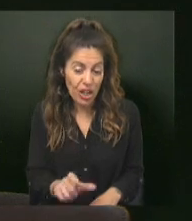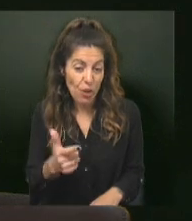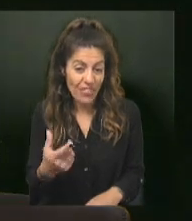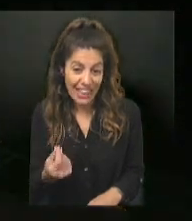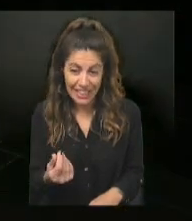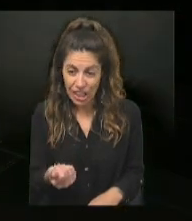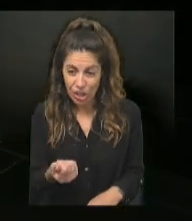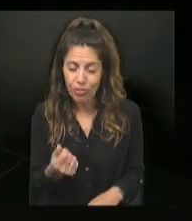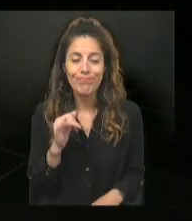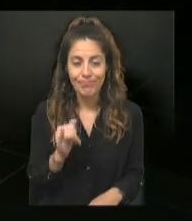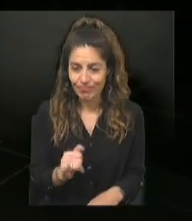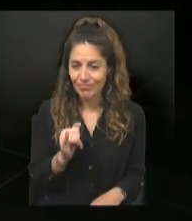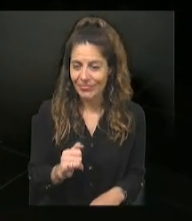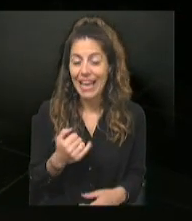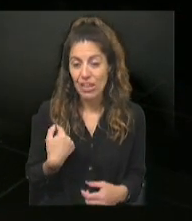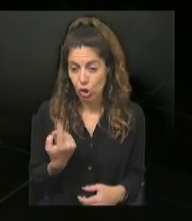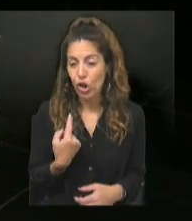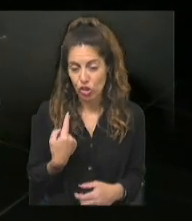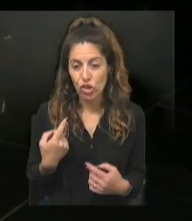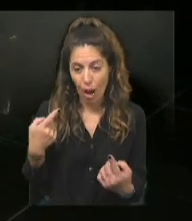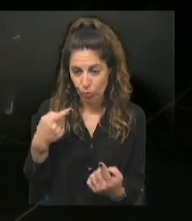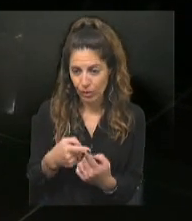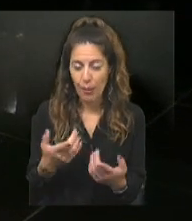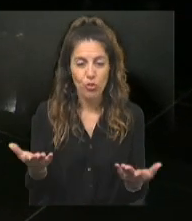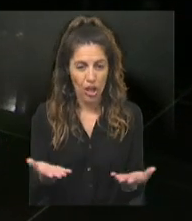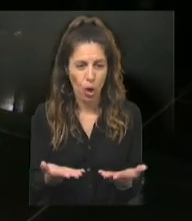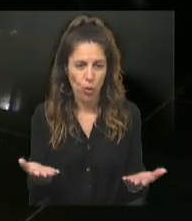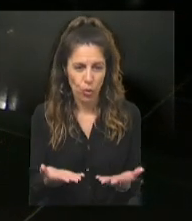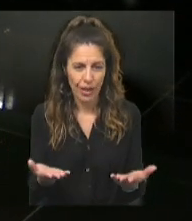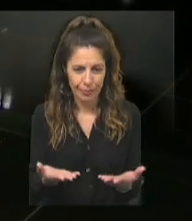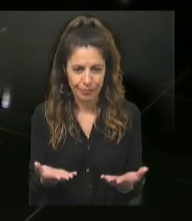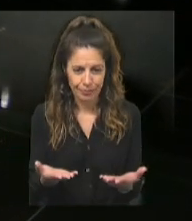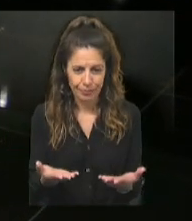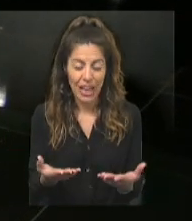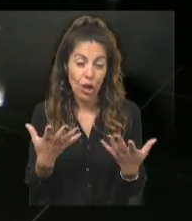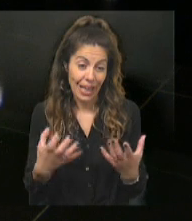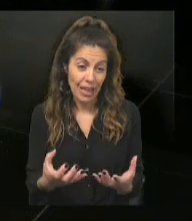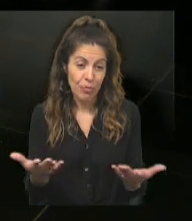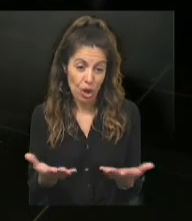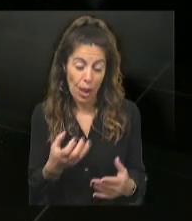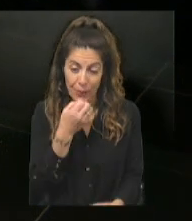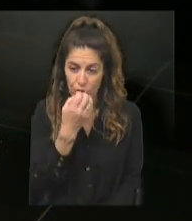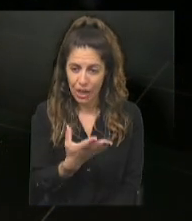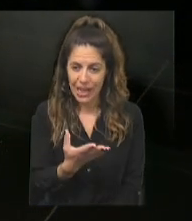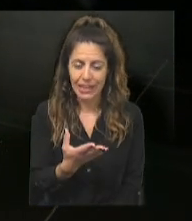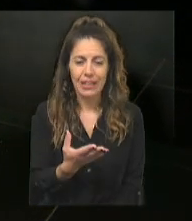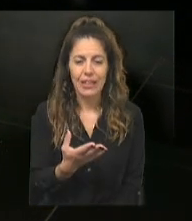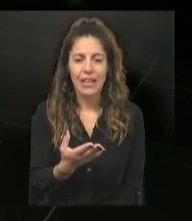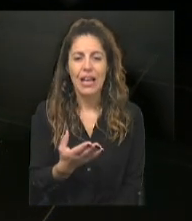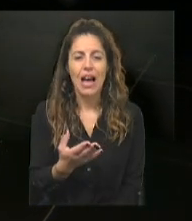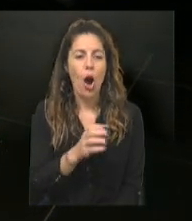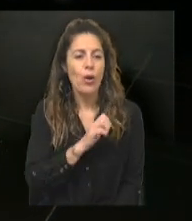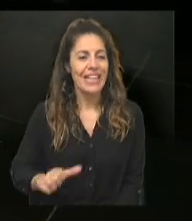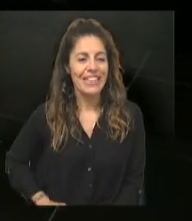recursos Exacto eso lo que estamos lo que estamos a lo que estamos aspirando a un estado